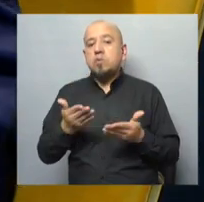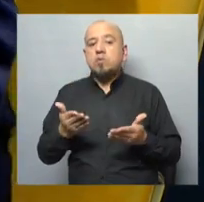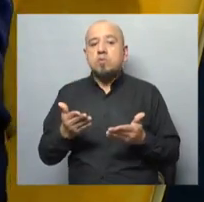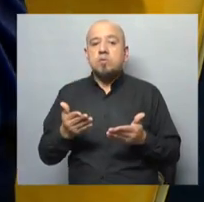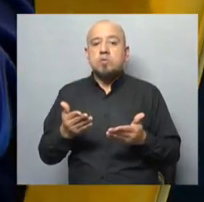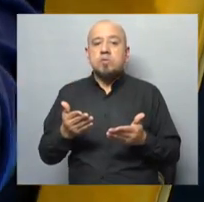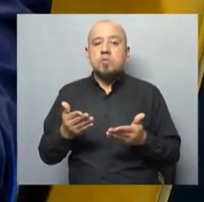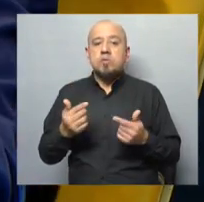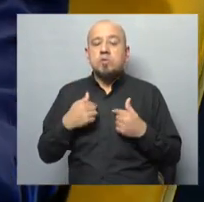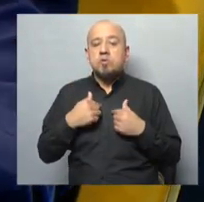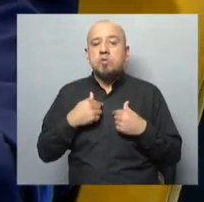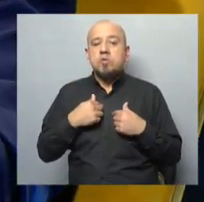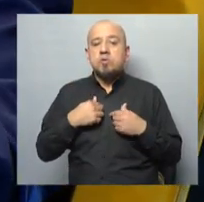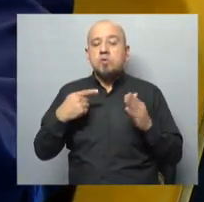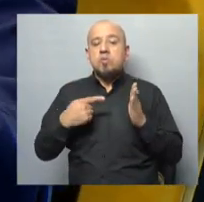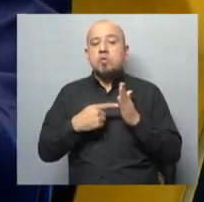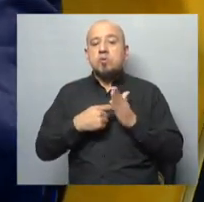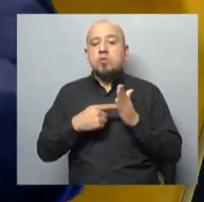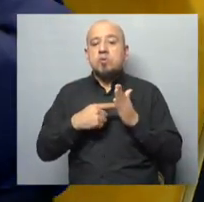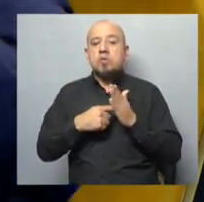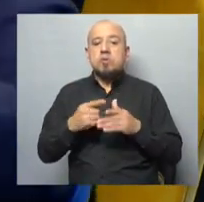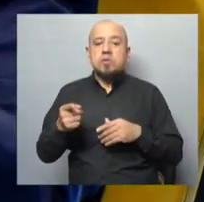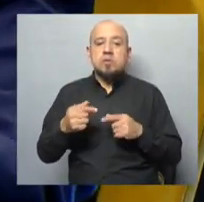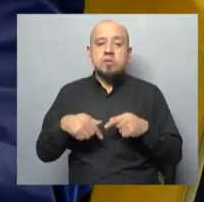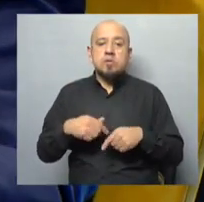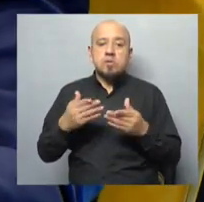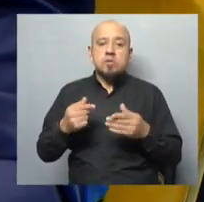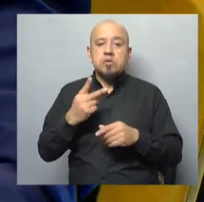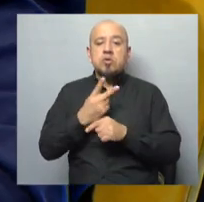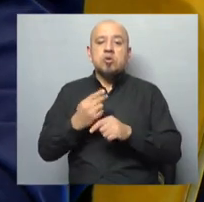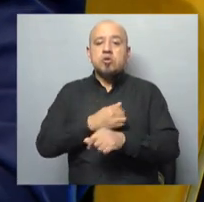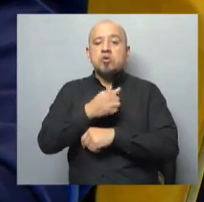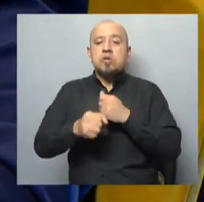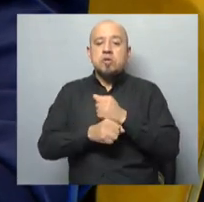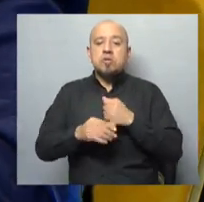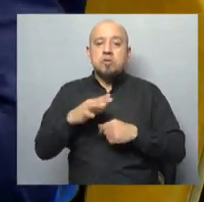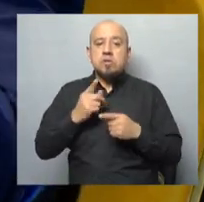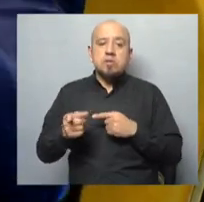yo lo vi bien buenos aires en dos años